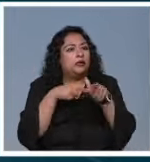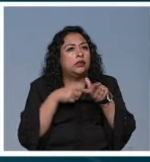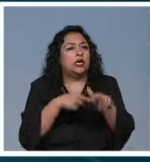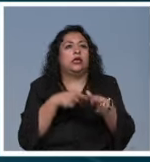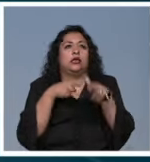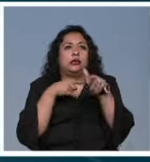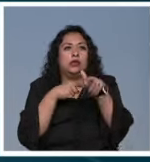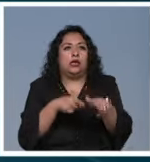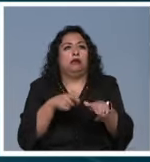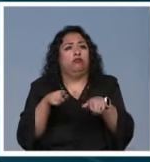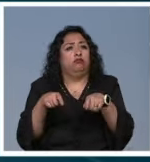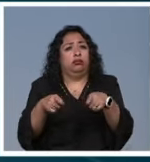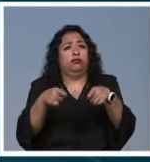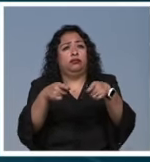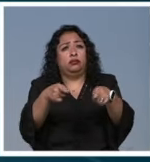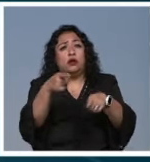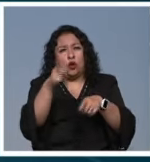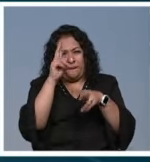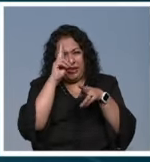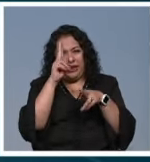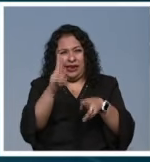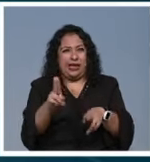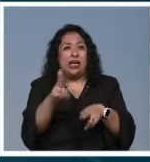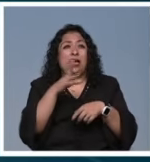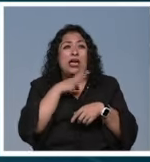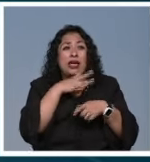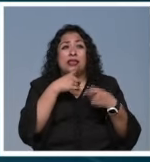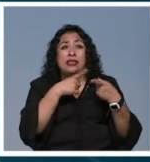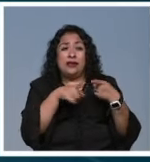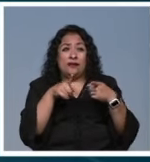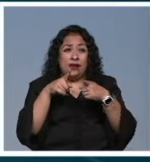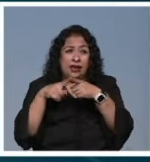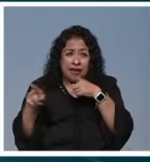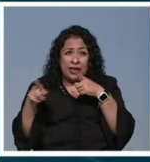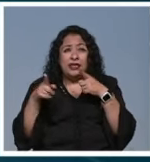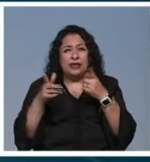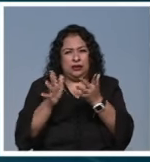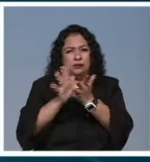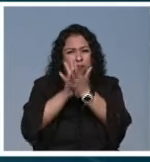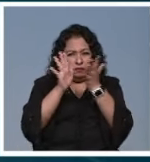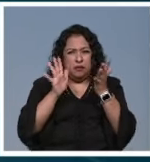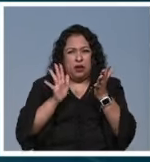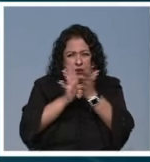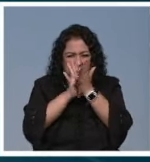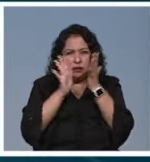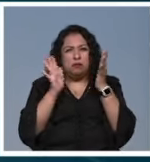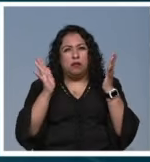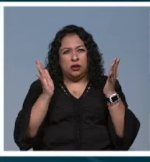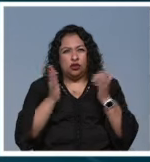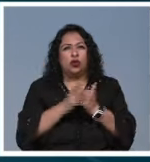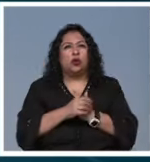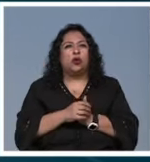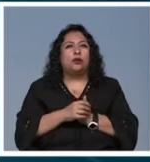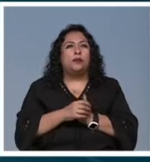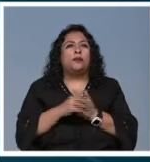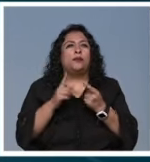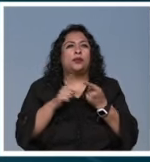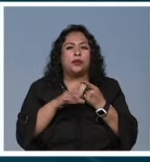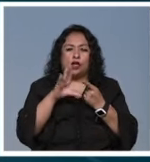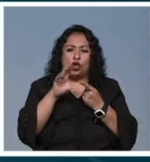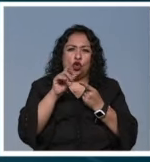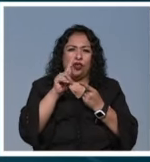continuando el gran legado. En el homenaje, pues hay diferentes participaciones. Está